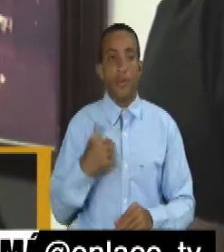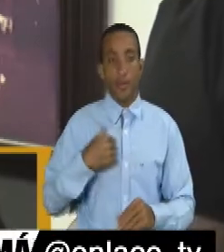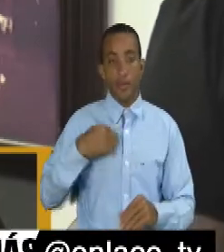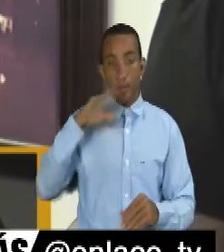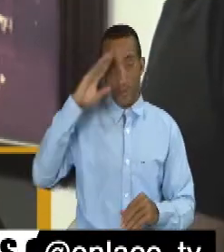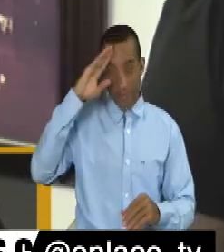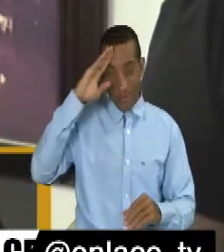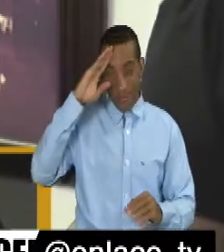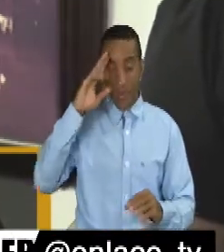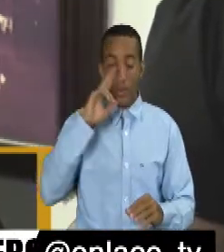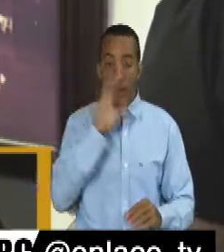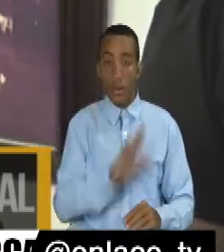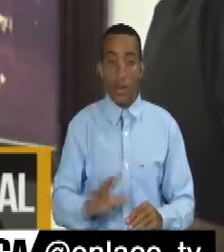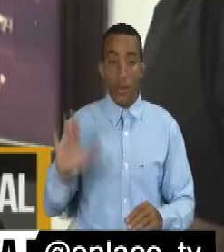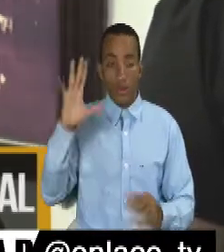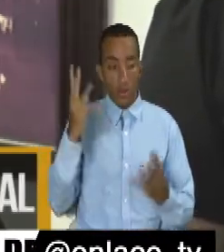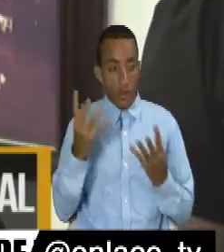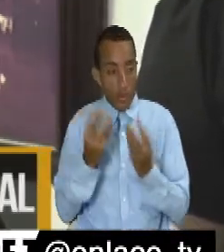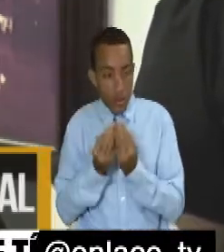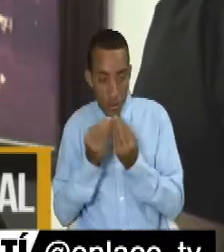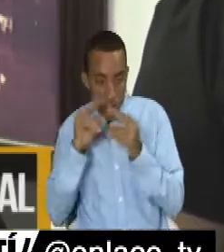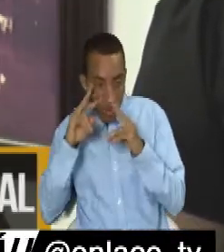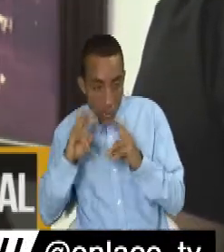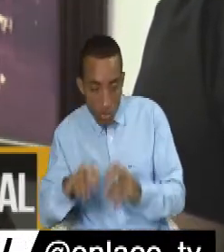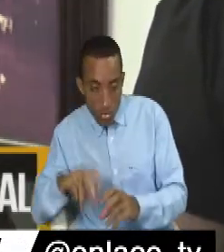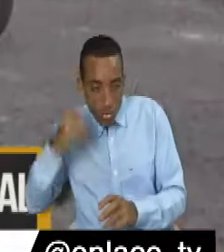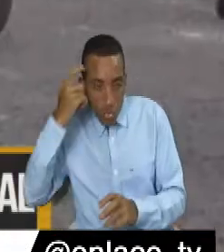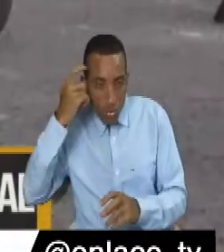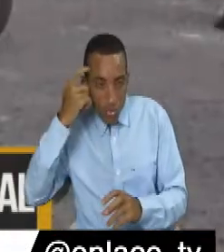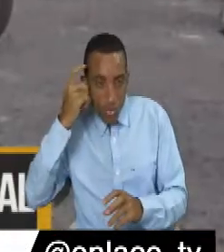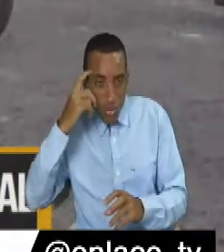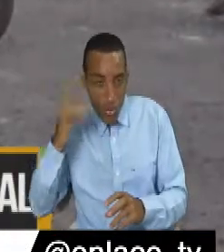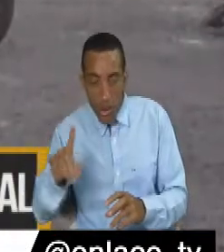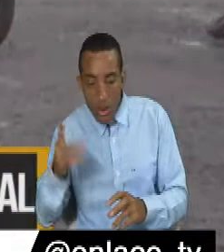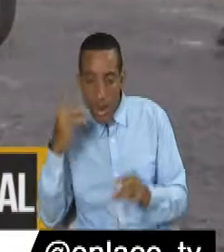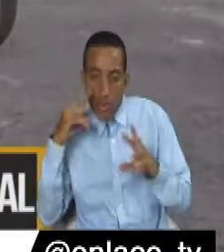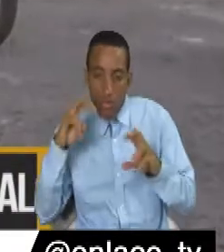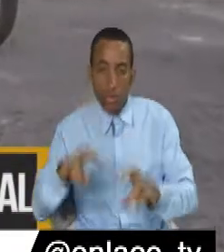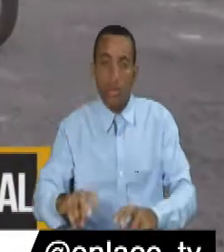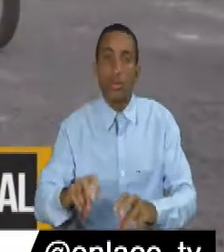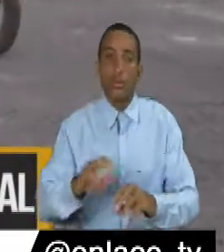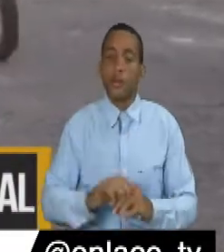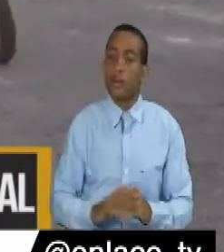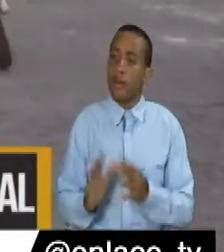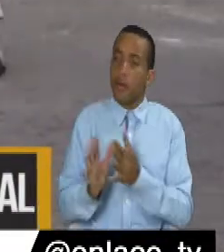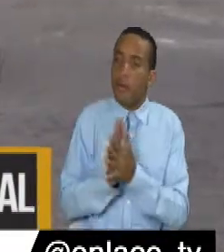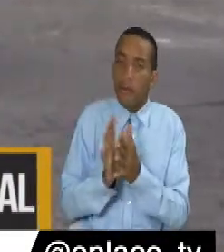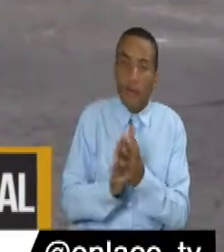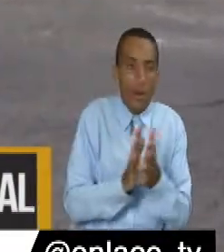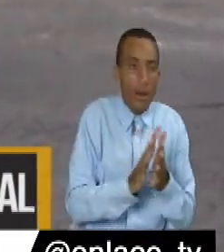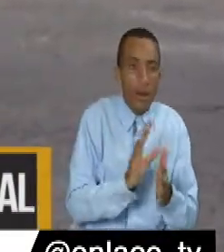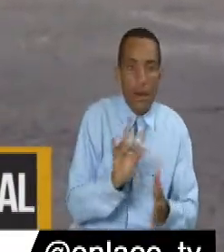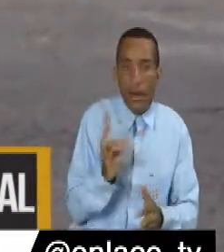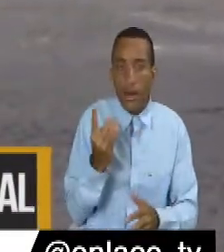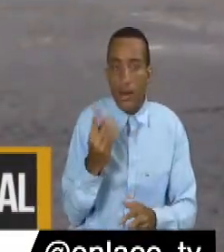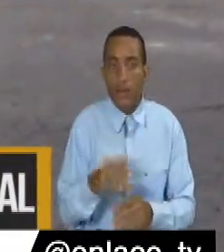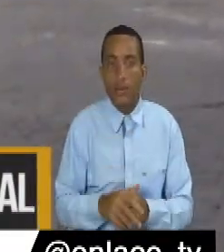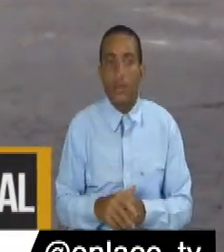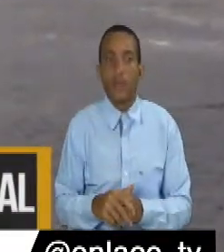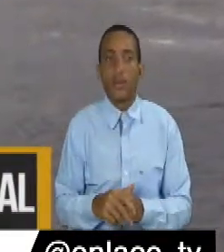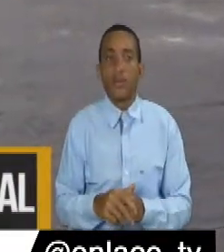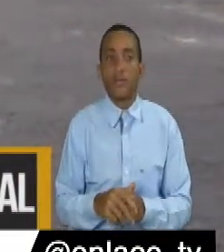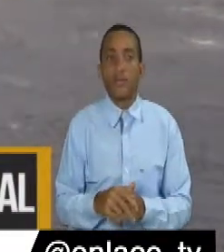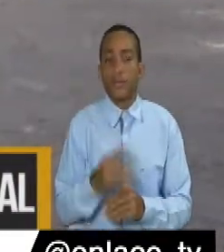nuestra inteligencia policial no hemos tenido algún tipo de información el cual